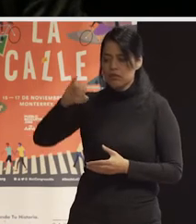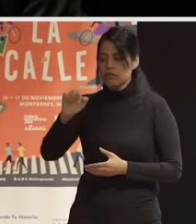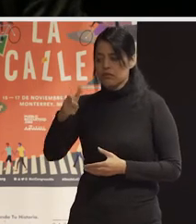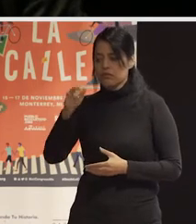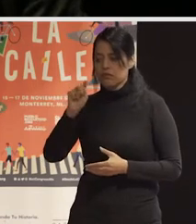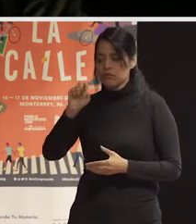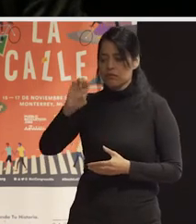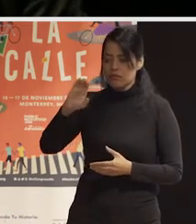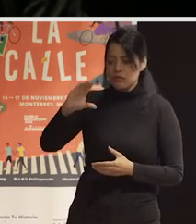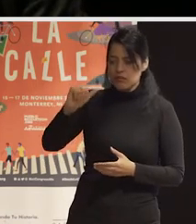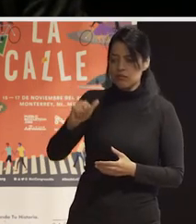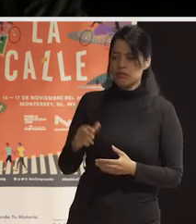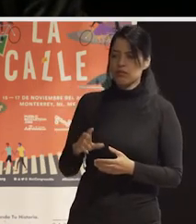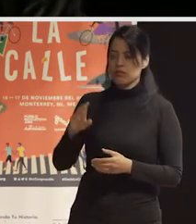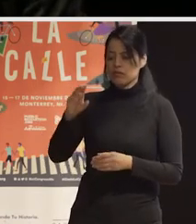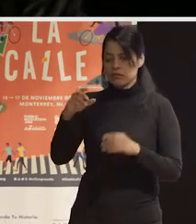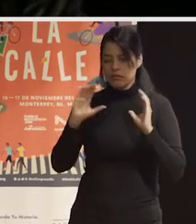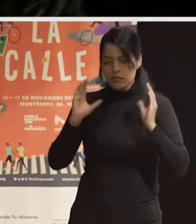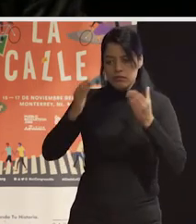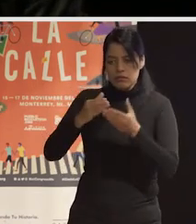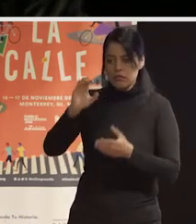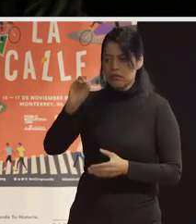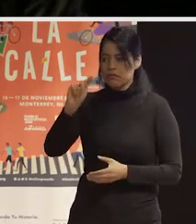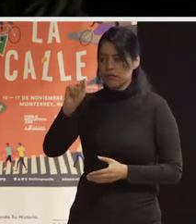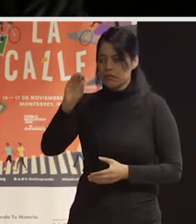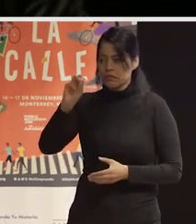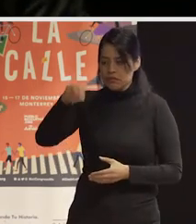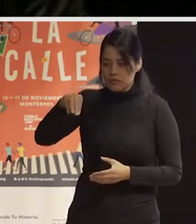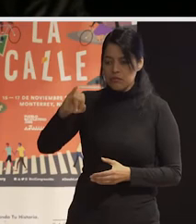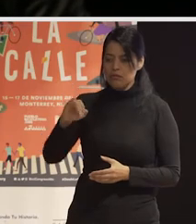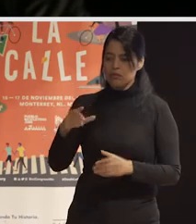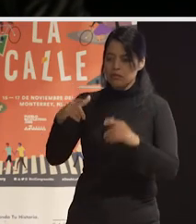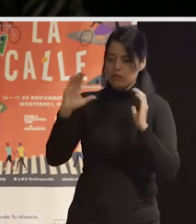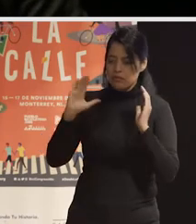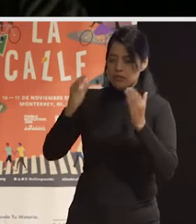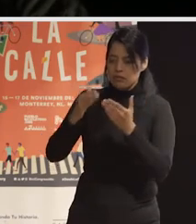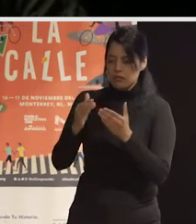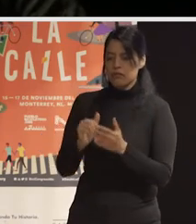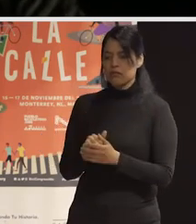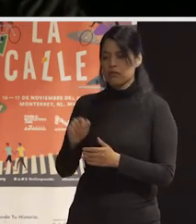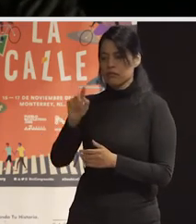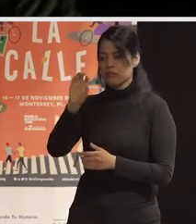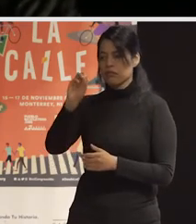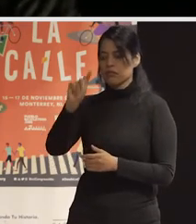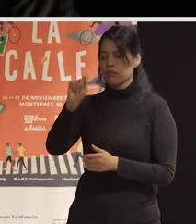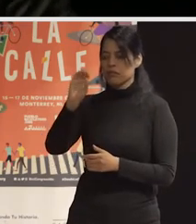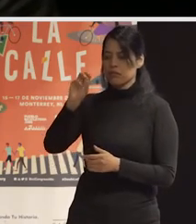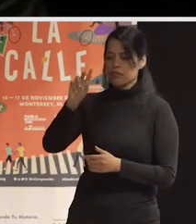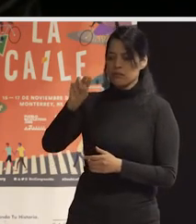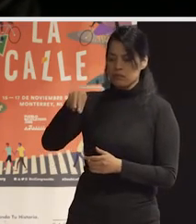nos acompañan y les agradezco mucho que están por aquí algunas integrantes del colectivo tome este donde de